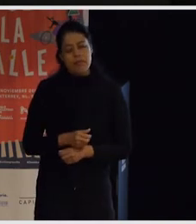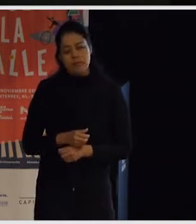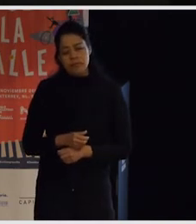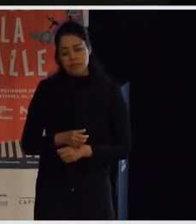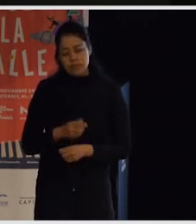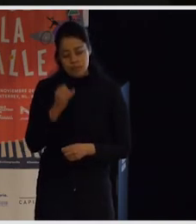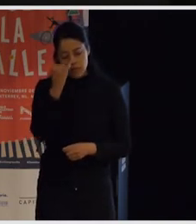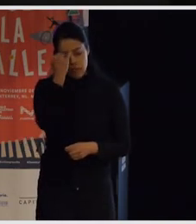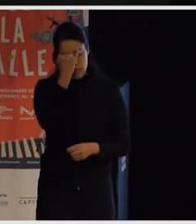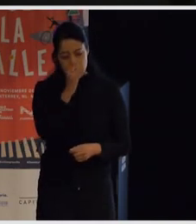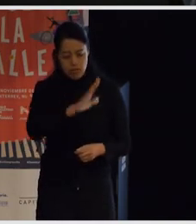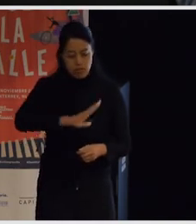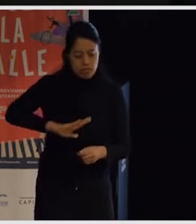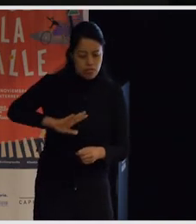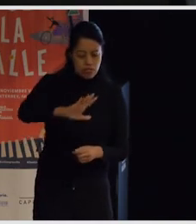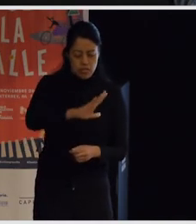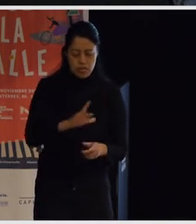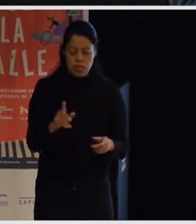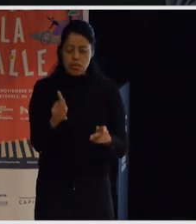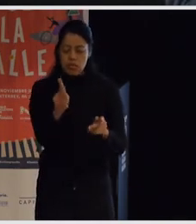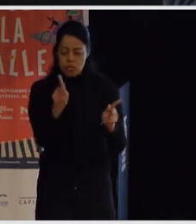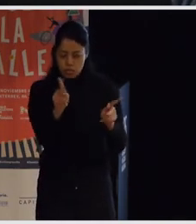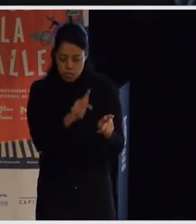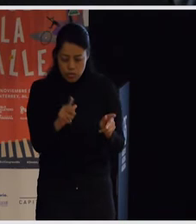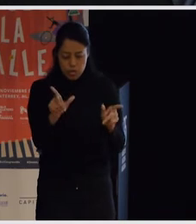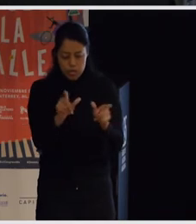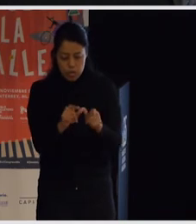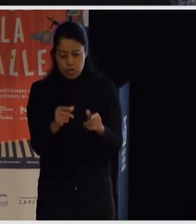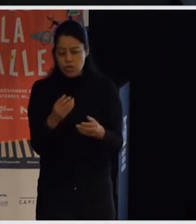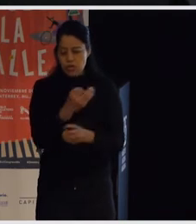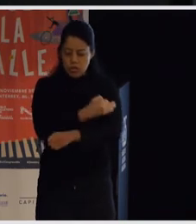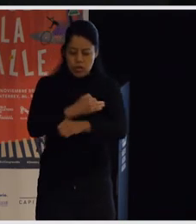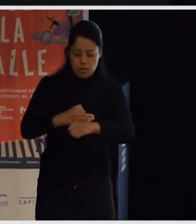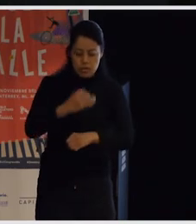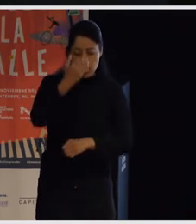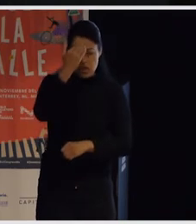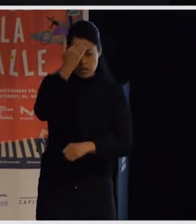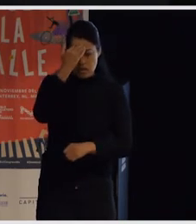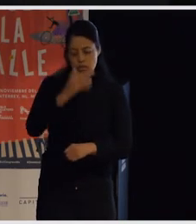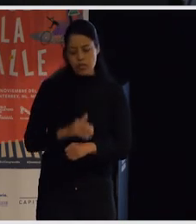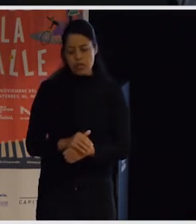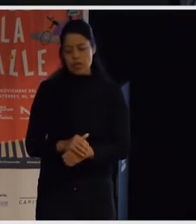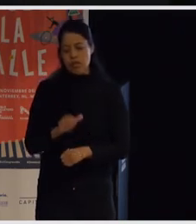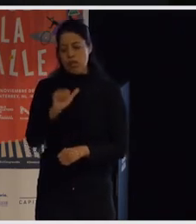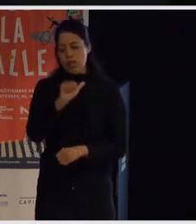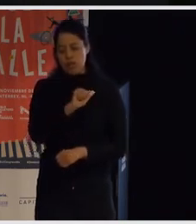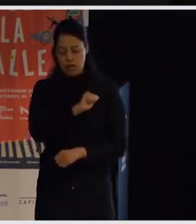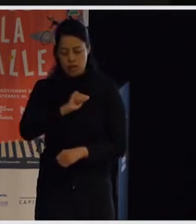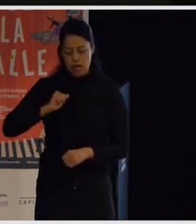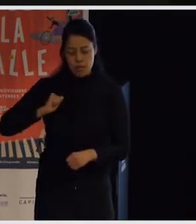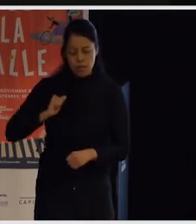provincia donde todos nos conocíamos donde todas las familias como pues había como apellidos como muy